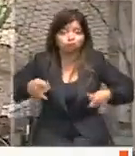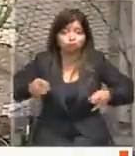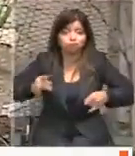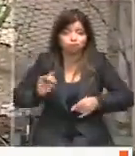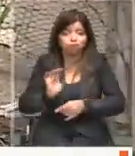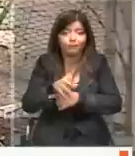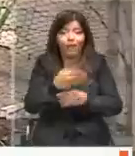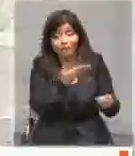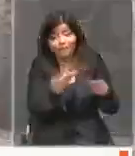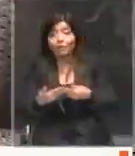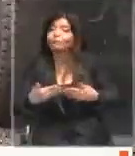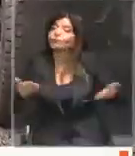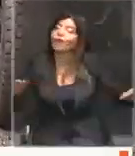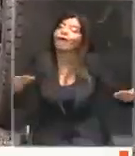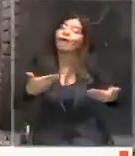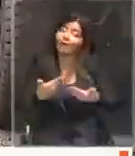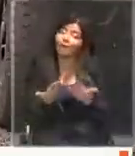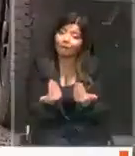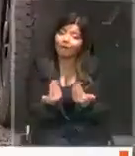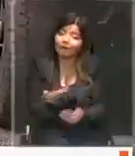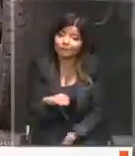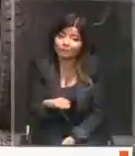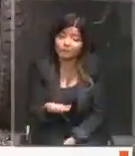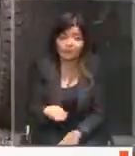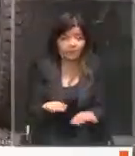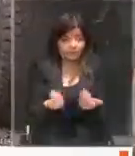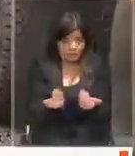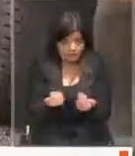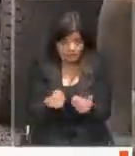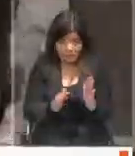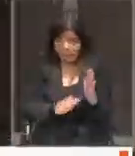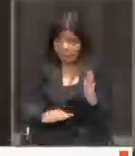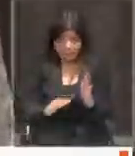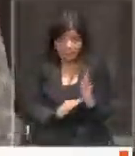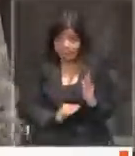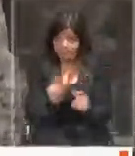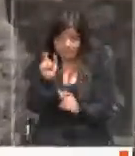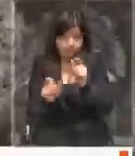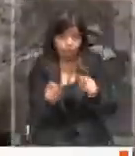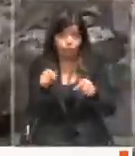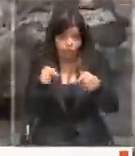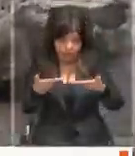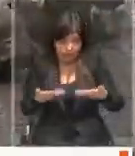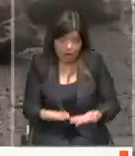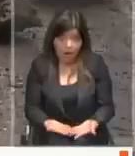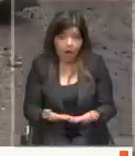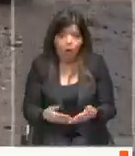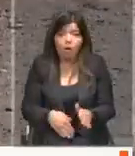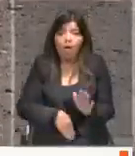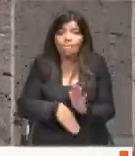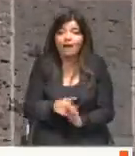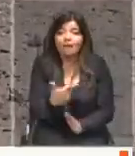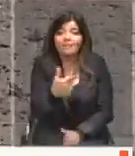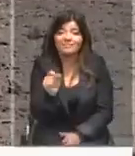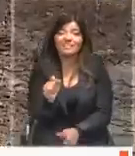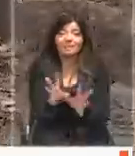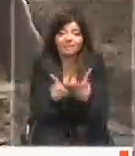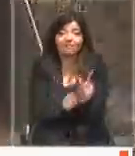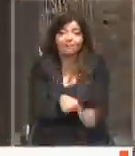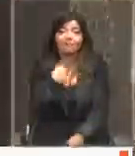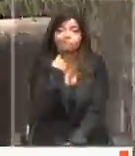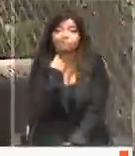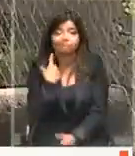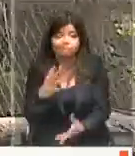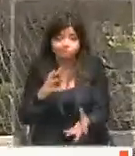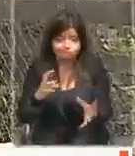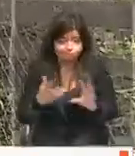esperando con los brazos abiertos. Necesidades básicas que tienen los lugareños ahora. Son más de 70 familias damnificadas que